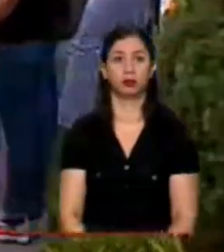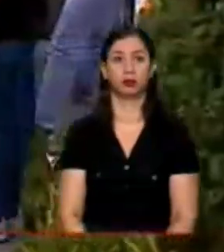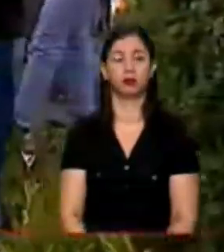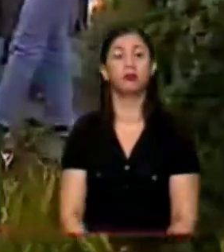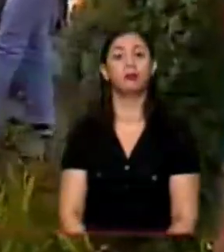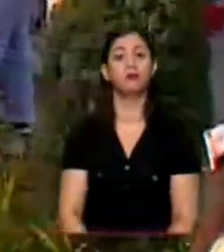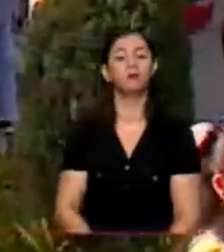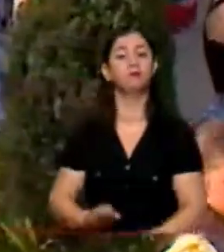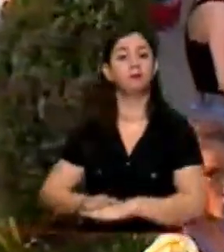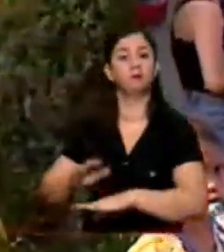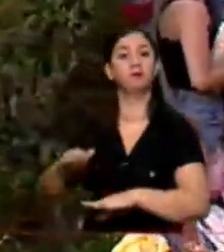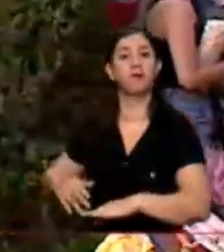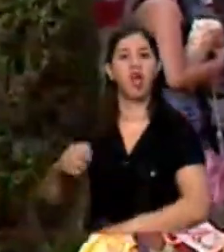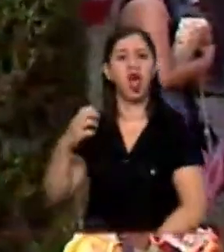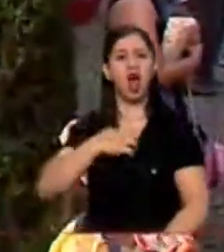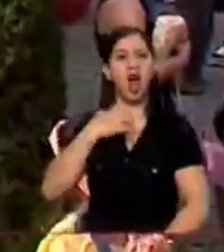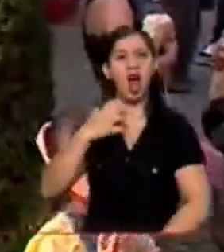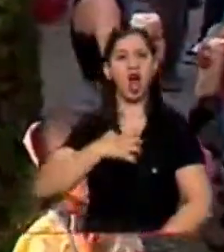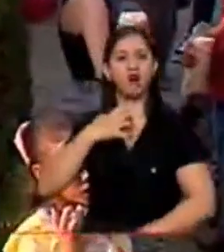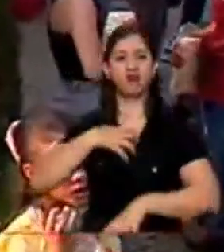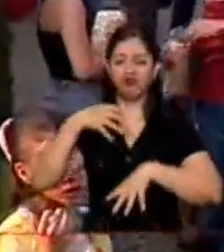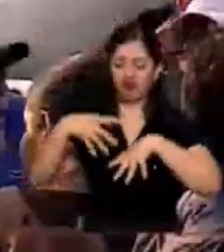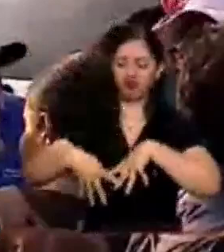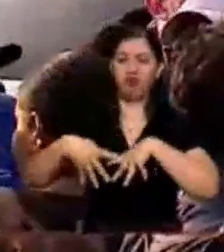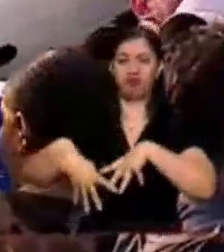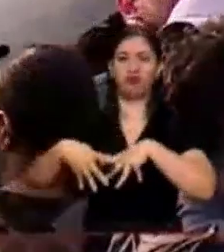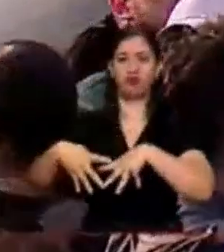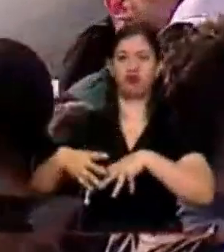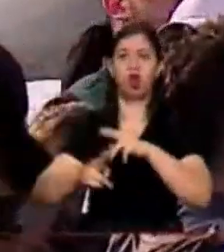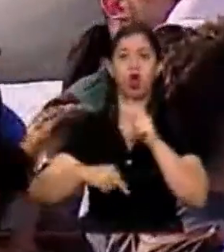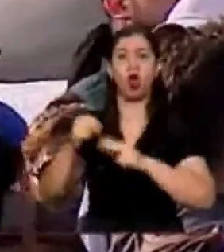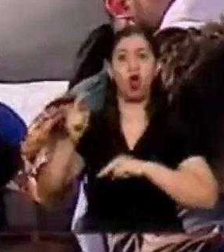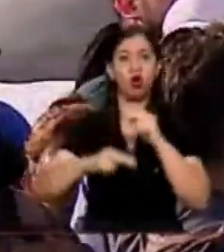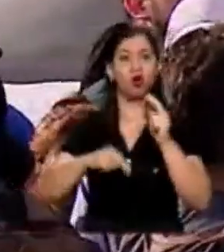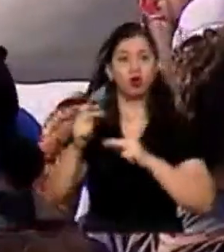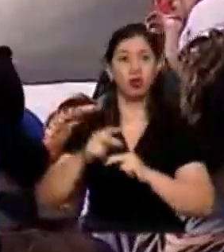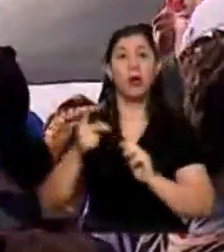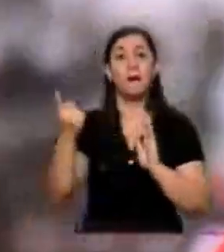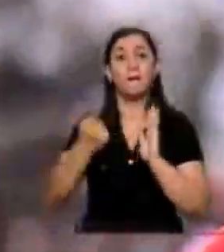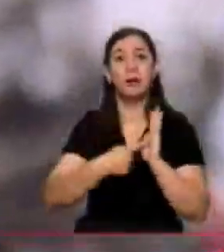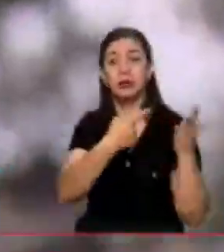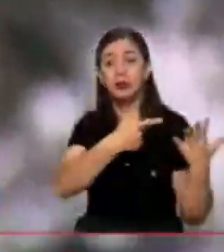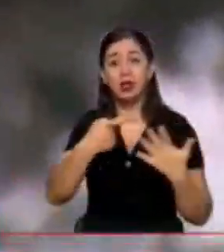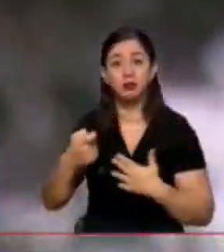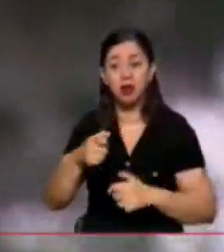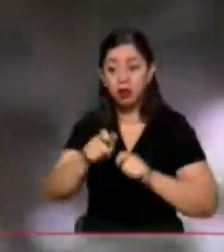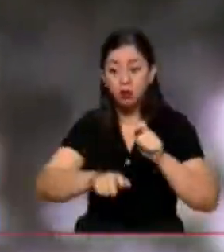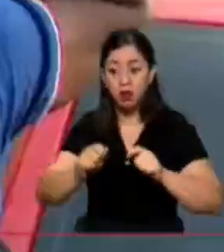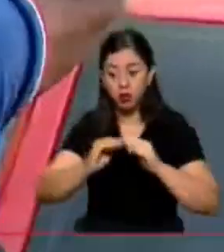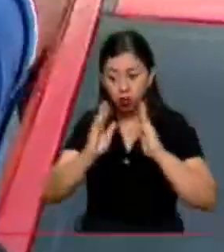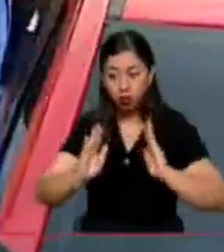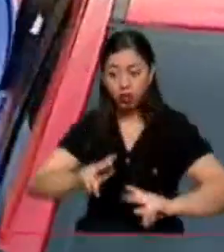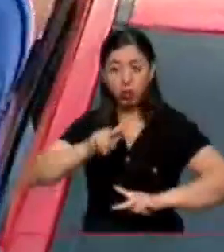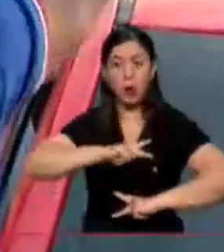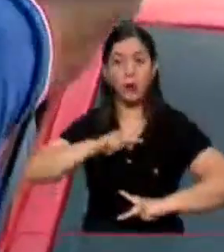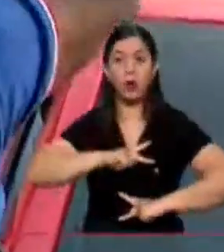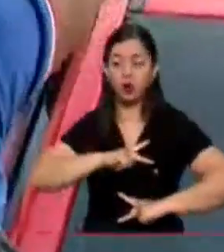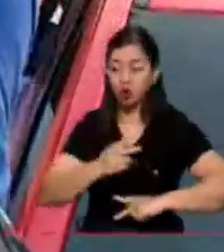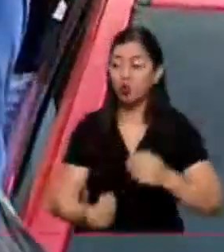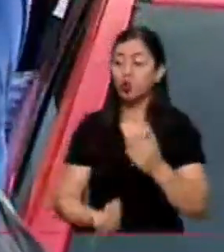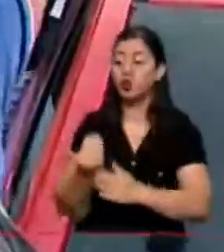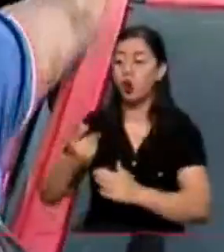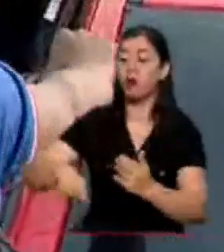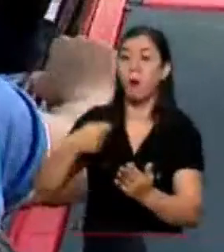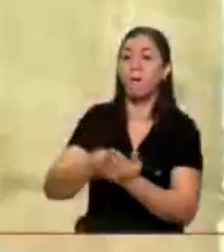El antecedente, una protesta fuera de la sala de ventas de la constructora en la que 1.600 propietarios reclamaron por las viviendas nuevas que